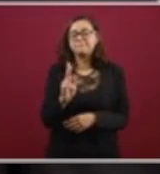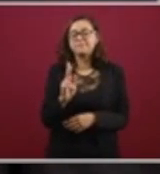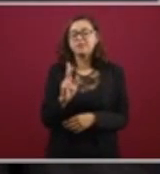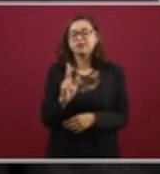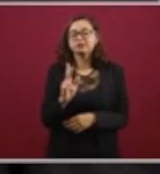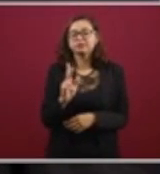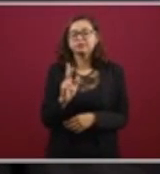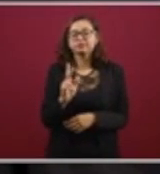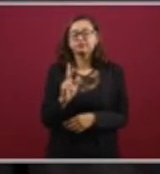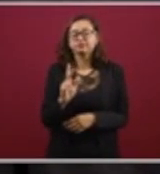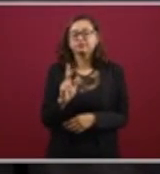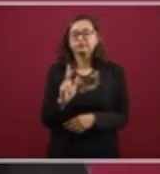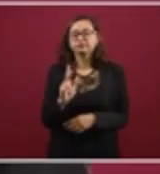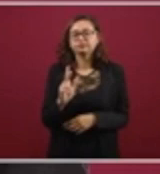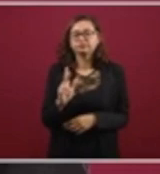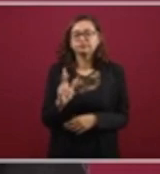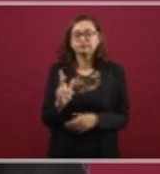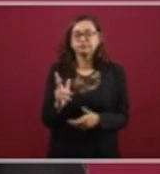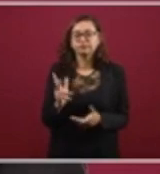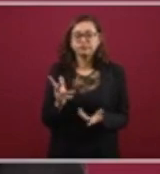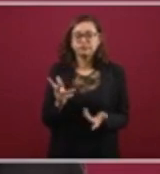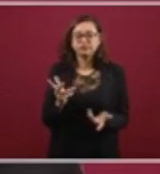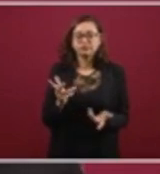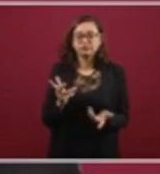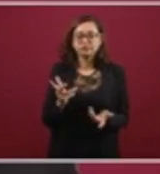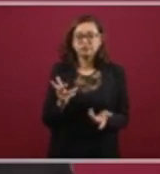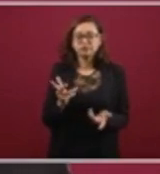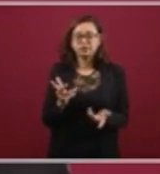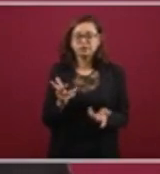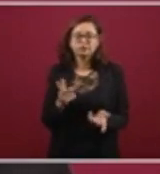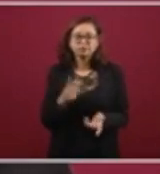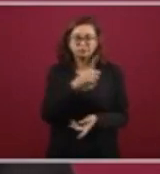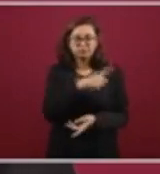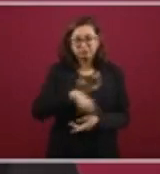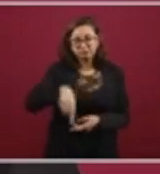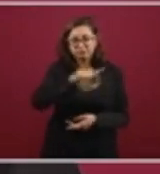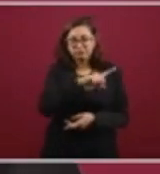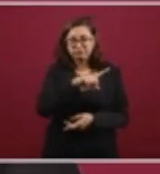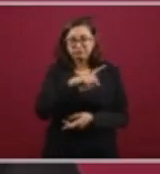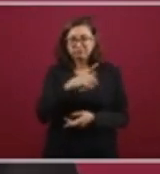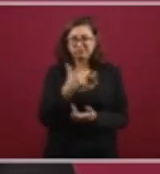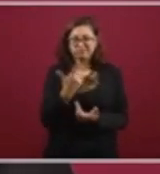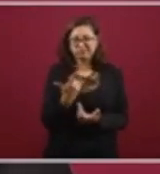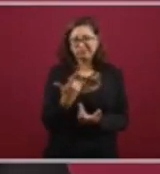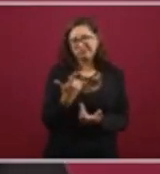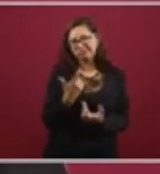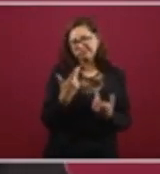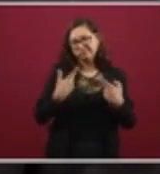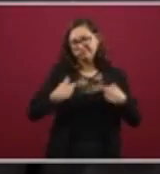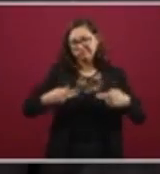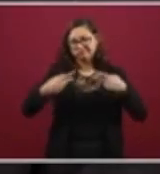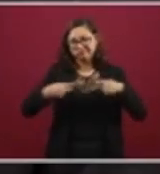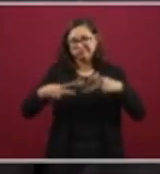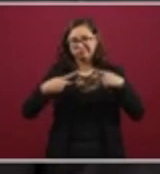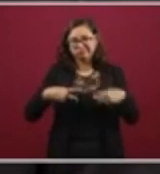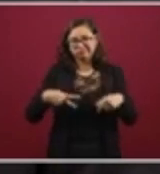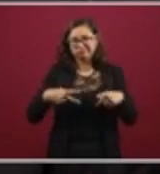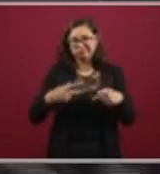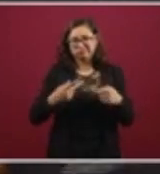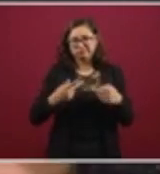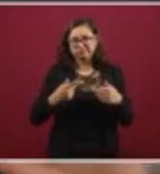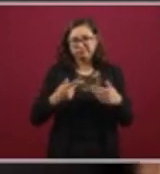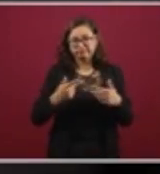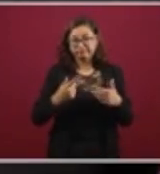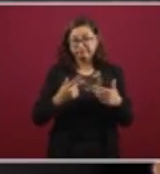potentados buscaban desacreditar al Poder Legislativo,